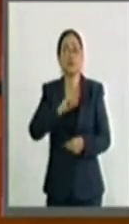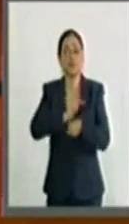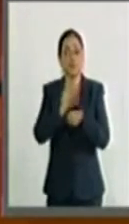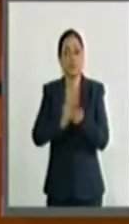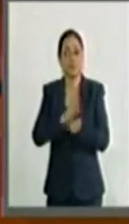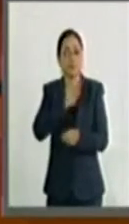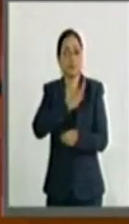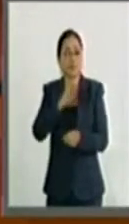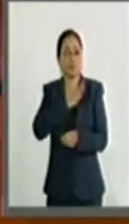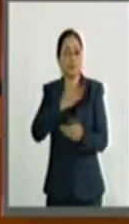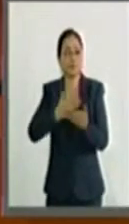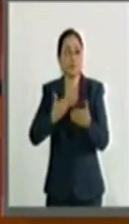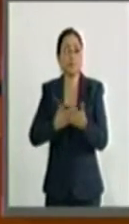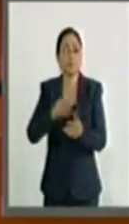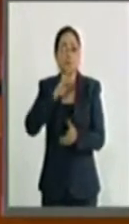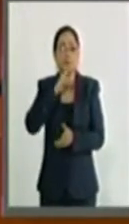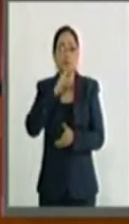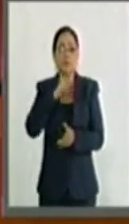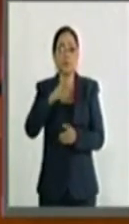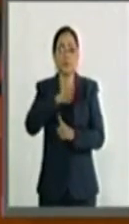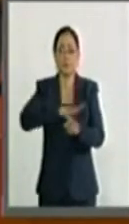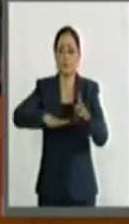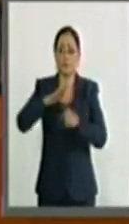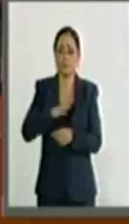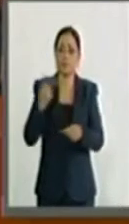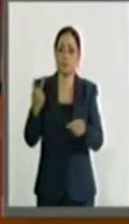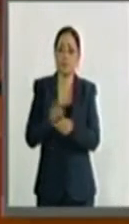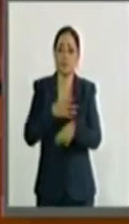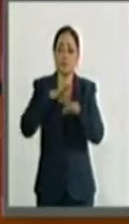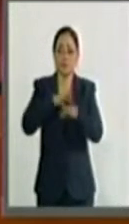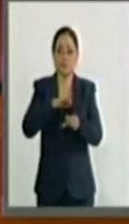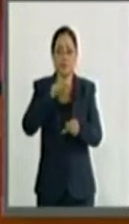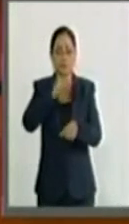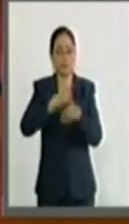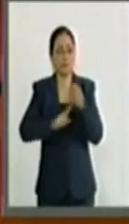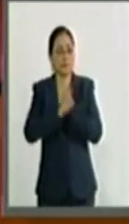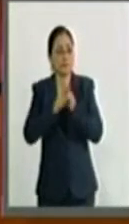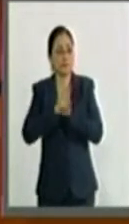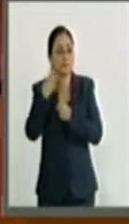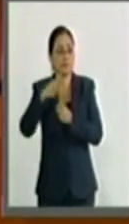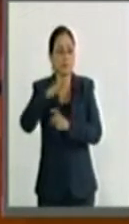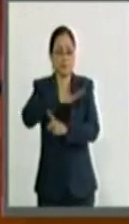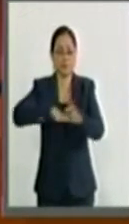en mejores condiciones las fluctuaciones de la economía mundial.